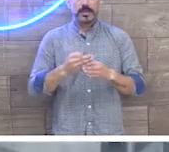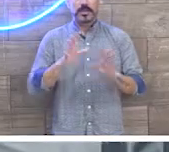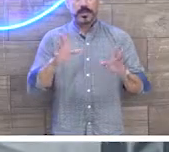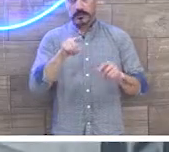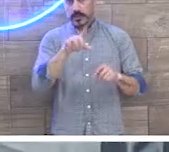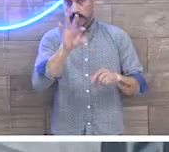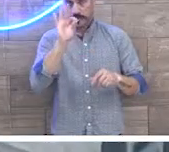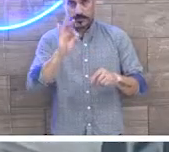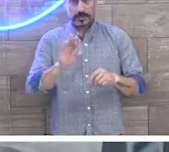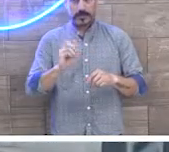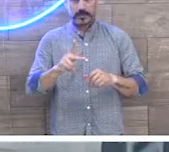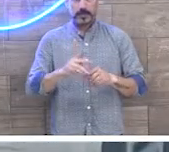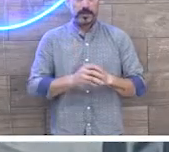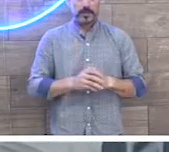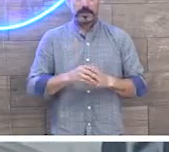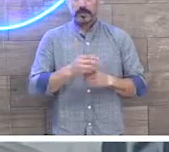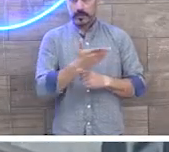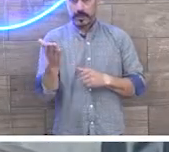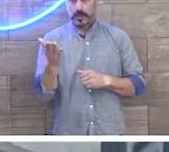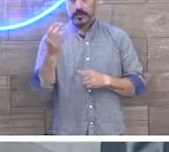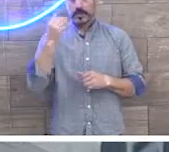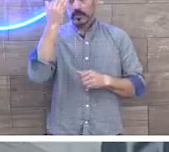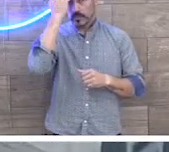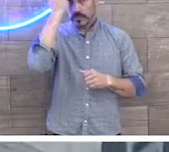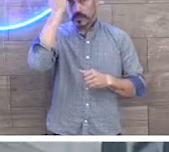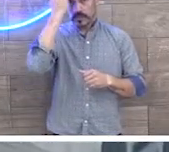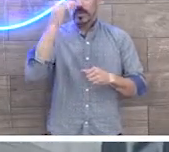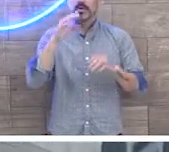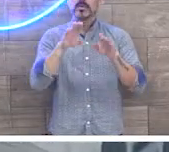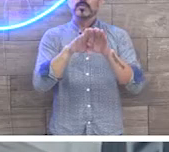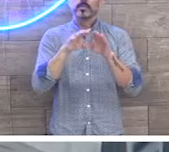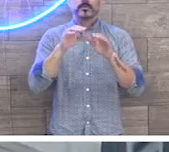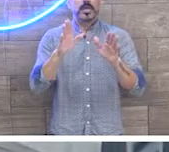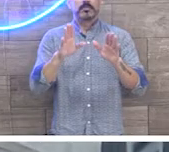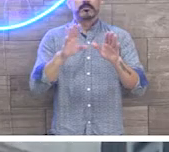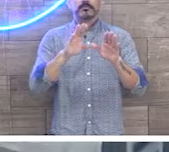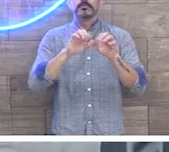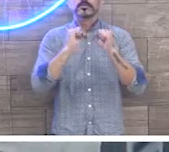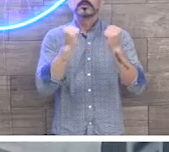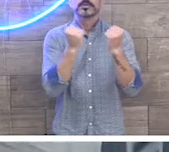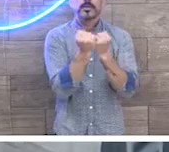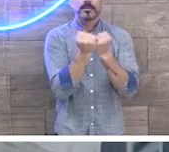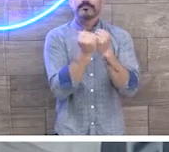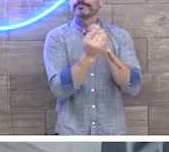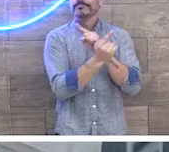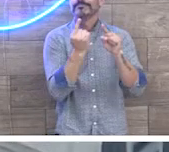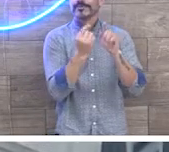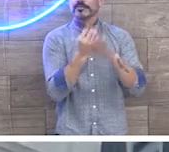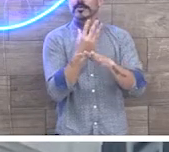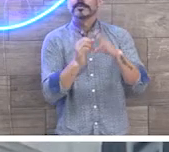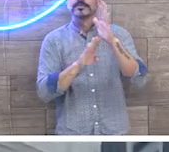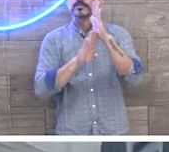Uh-huh. E ir conociendo cómo se va estructurando esta nueva sociedad, ¿no? Entonces, la primera es